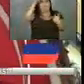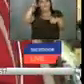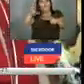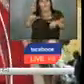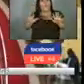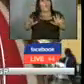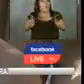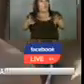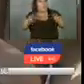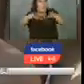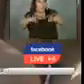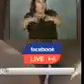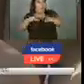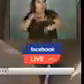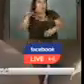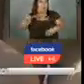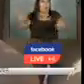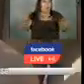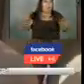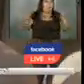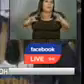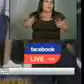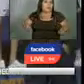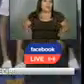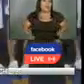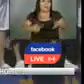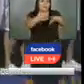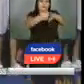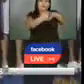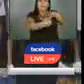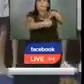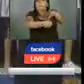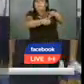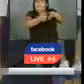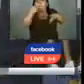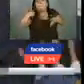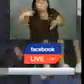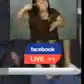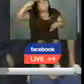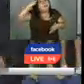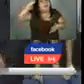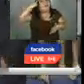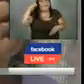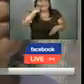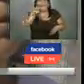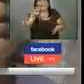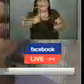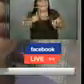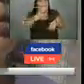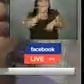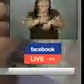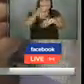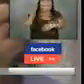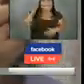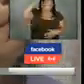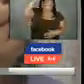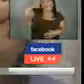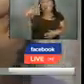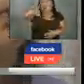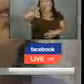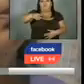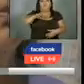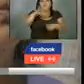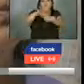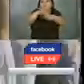metodología con la que el Ejecutivo está utilizando este régimen y consideran que no dará resultados a largo plazo, por lo que no